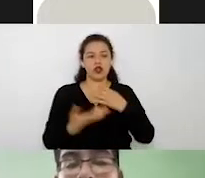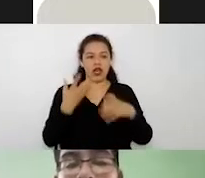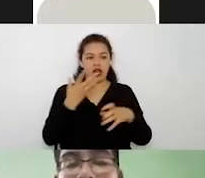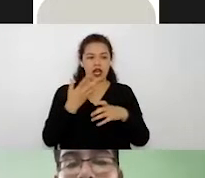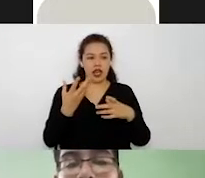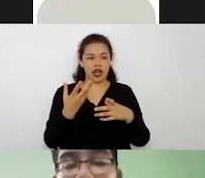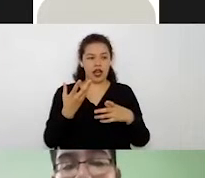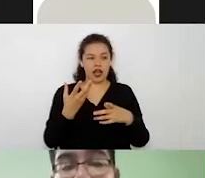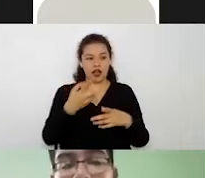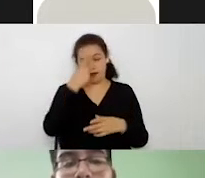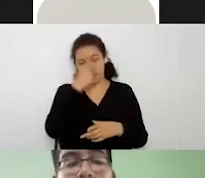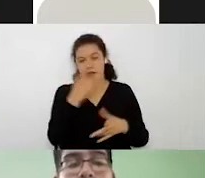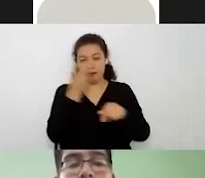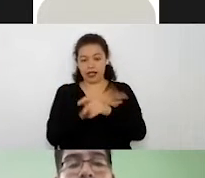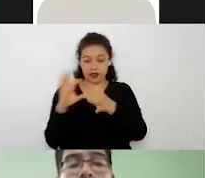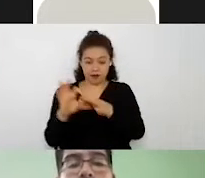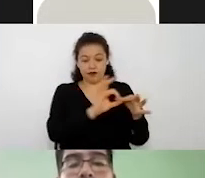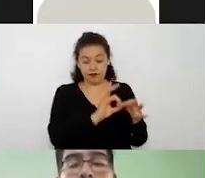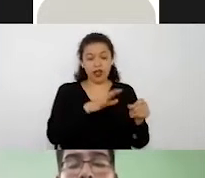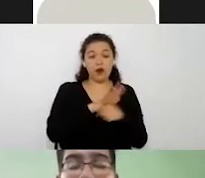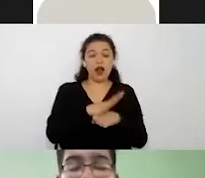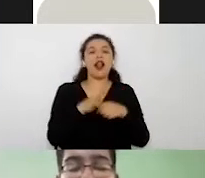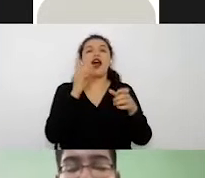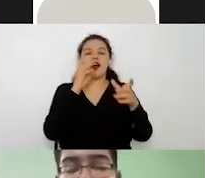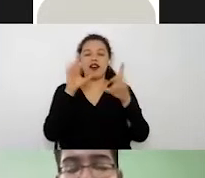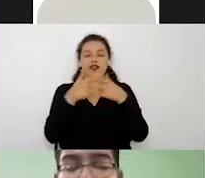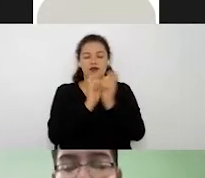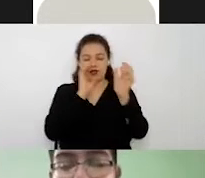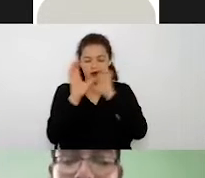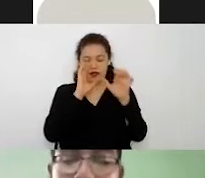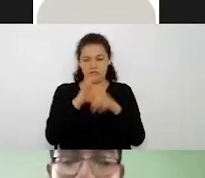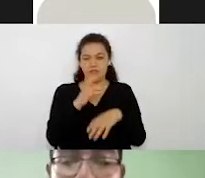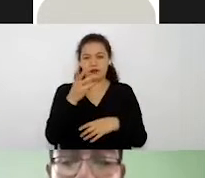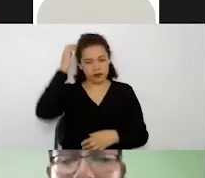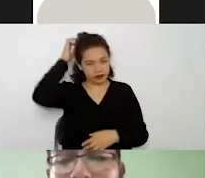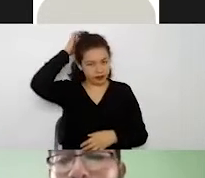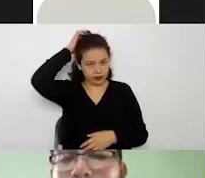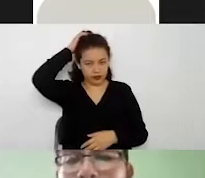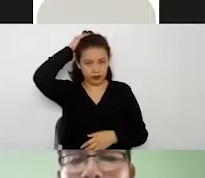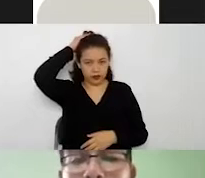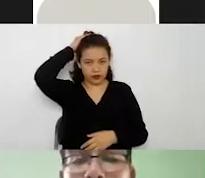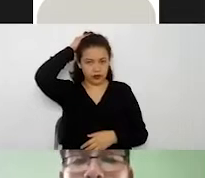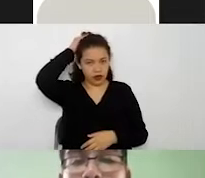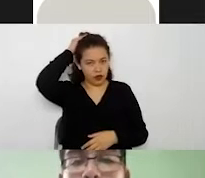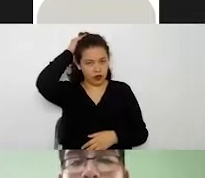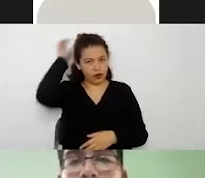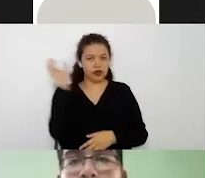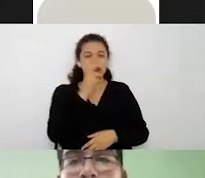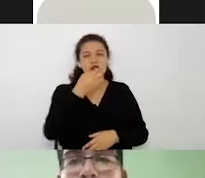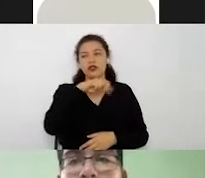la brigada de comunicación. Ahora, cuando nosotros planeamos un simulacro